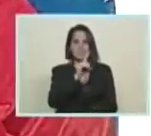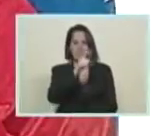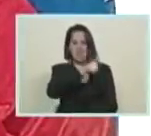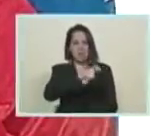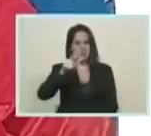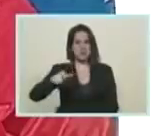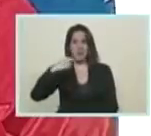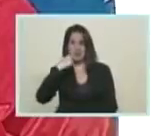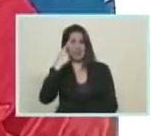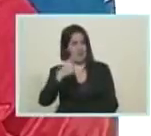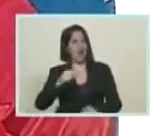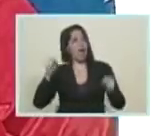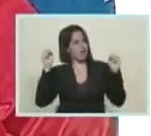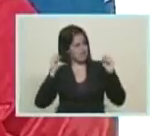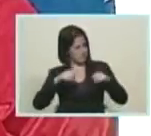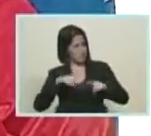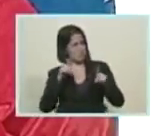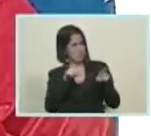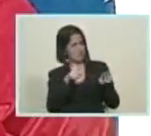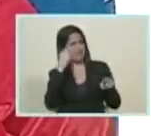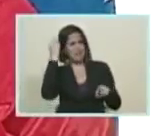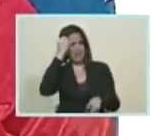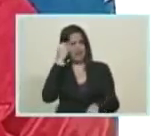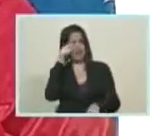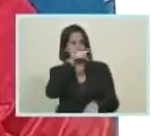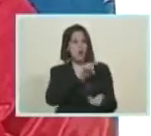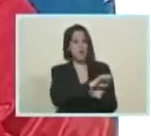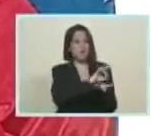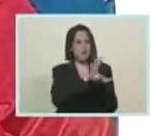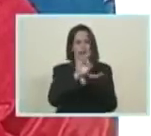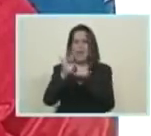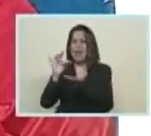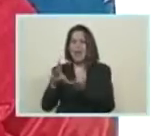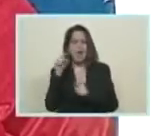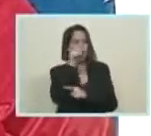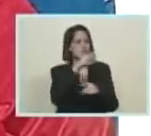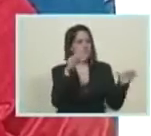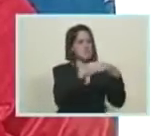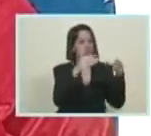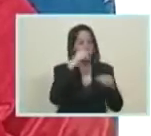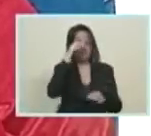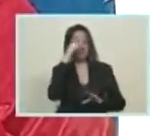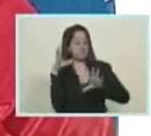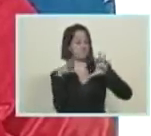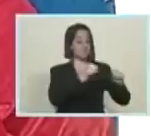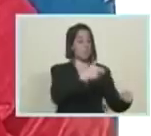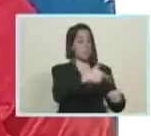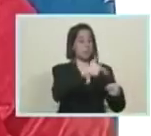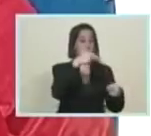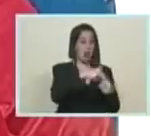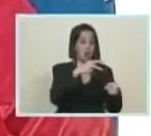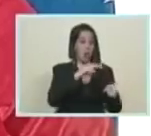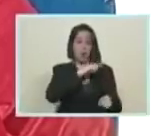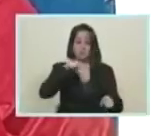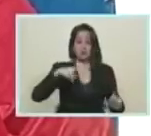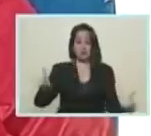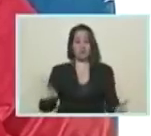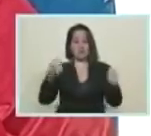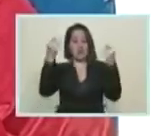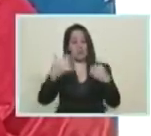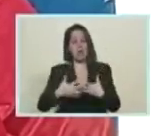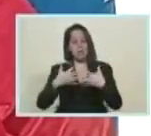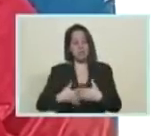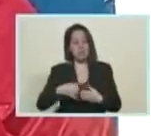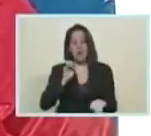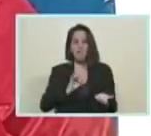dijo, aquí los que van para afuera son ustedes, oligarcas petroleros. Y así se hizo, fuera